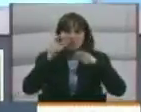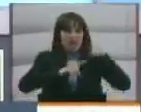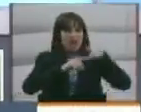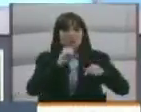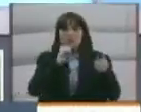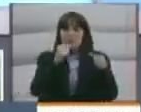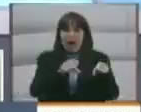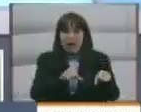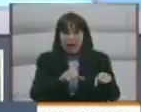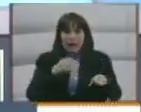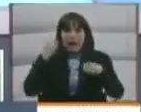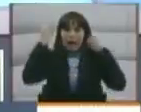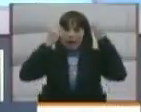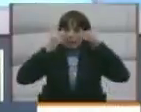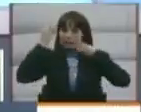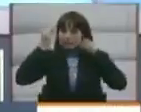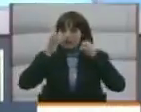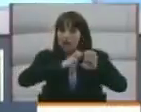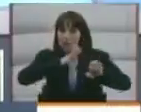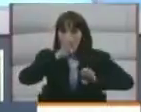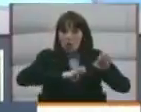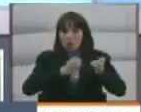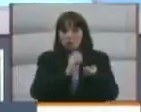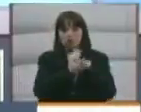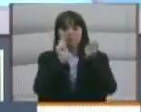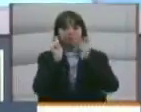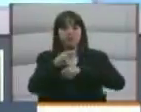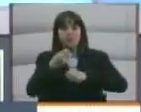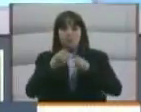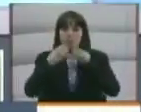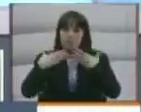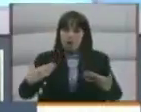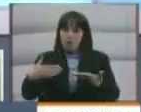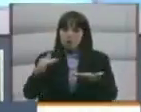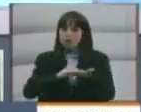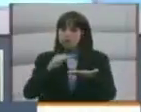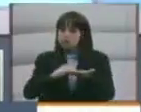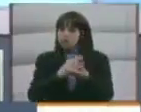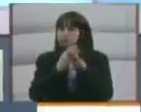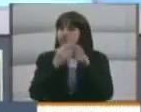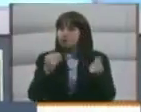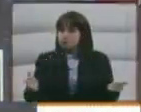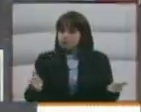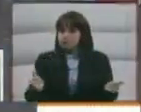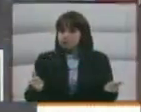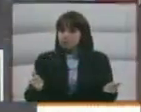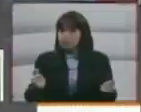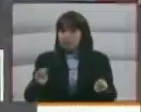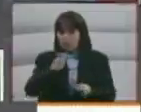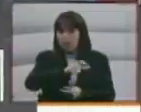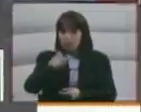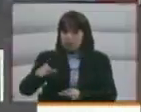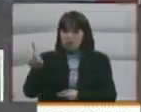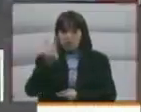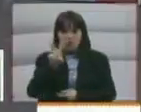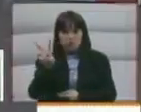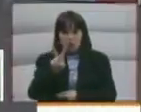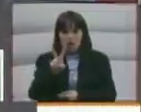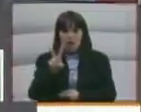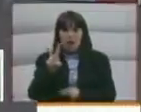Y creo que muchos venezolanos comparten esta sensación de bienestar, de